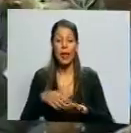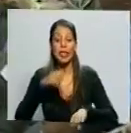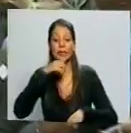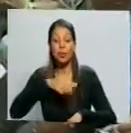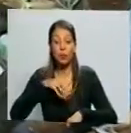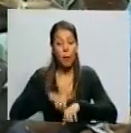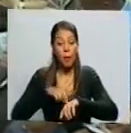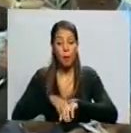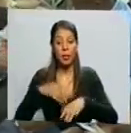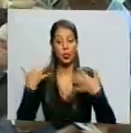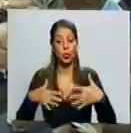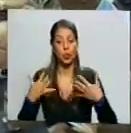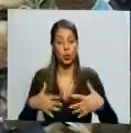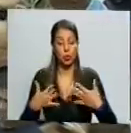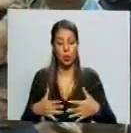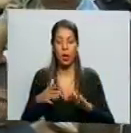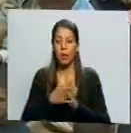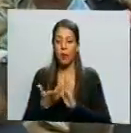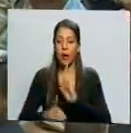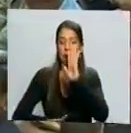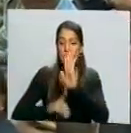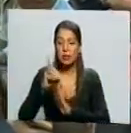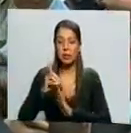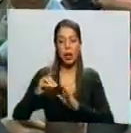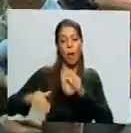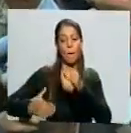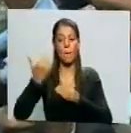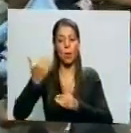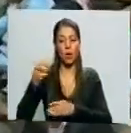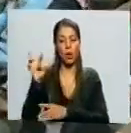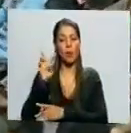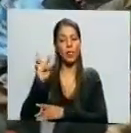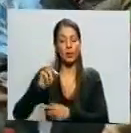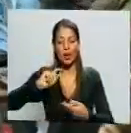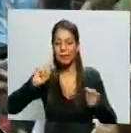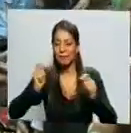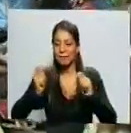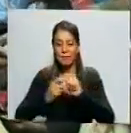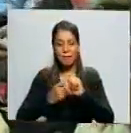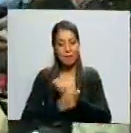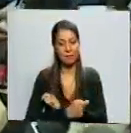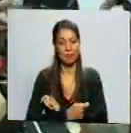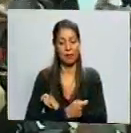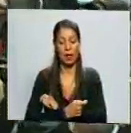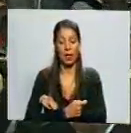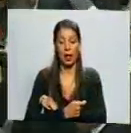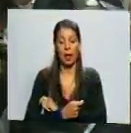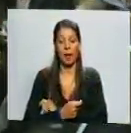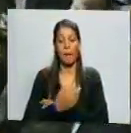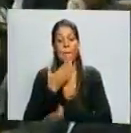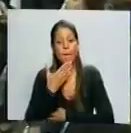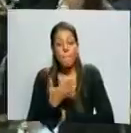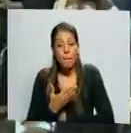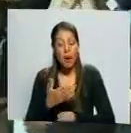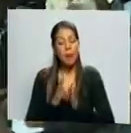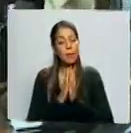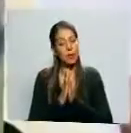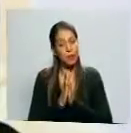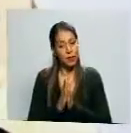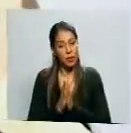más aún en función del desarrollo de un modelo distinto de país. Si me permiten brevemente como